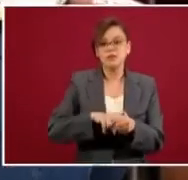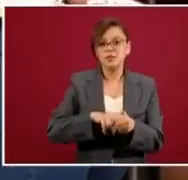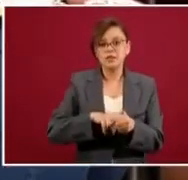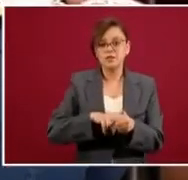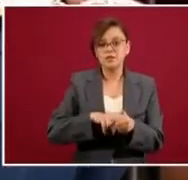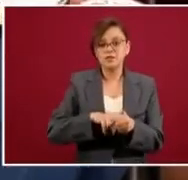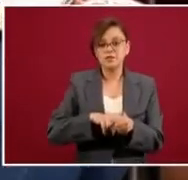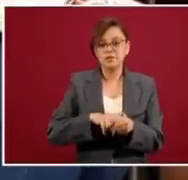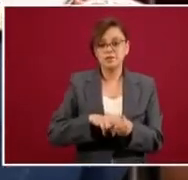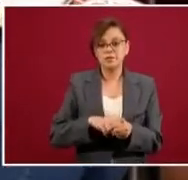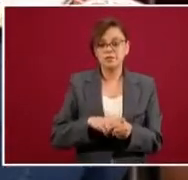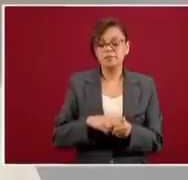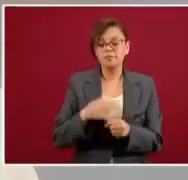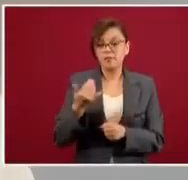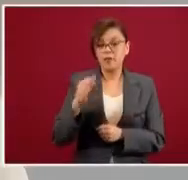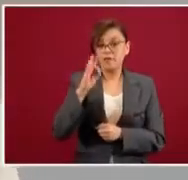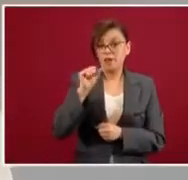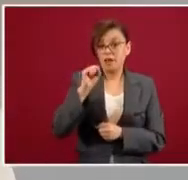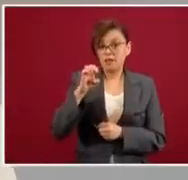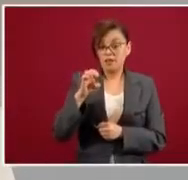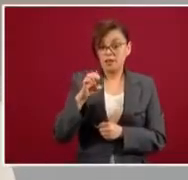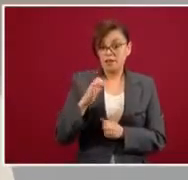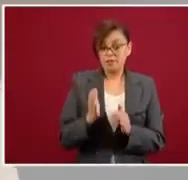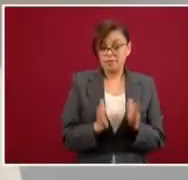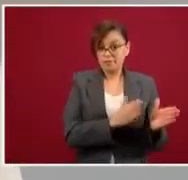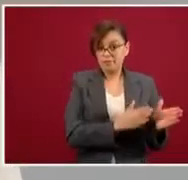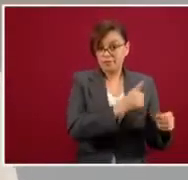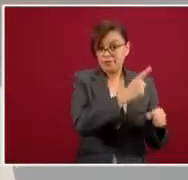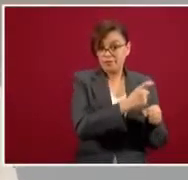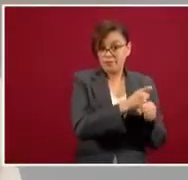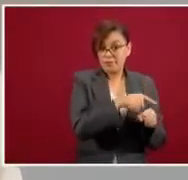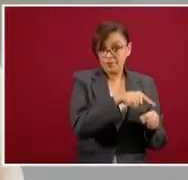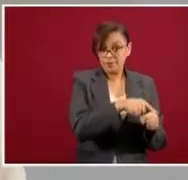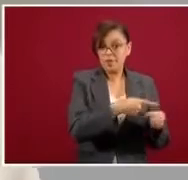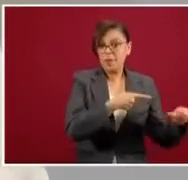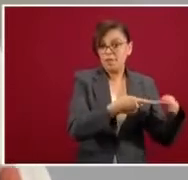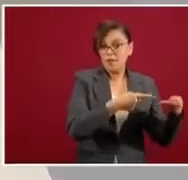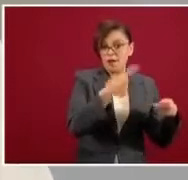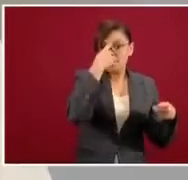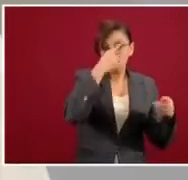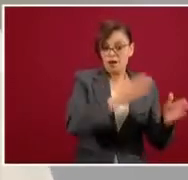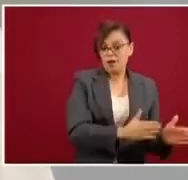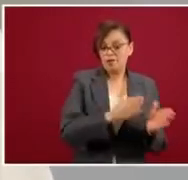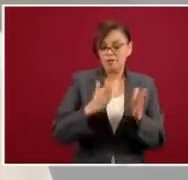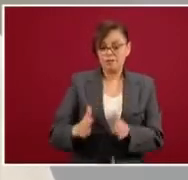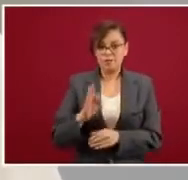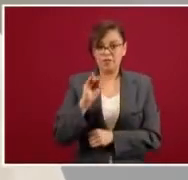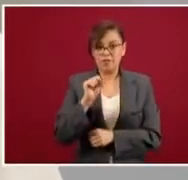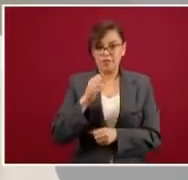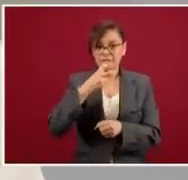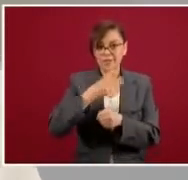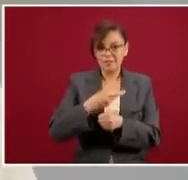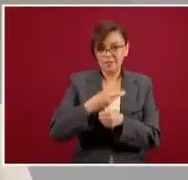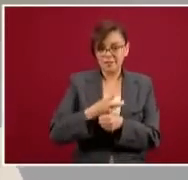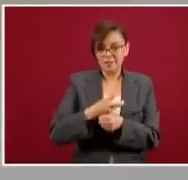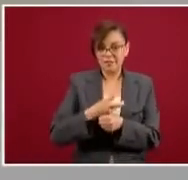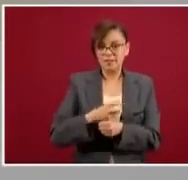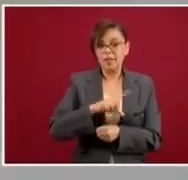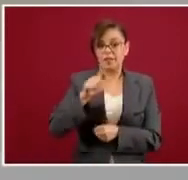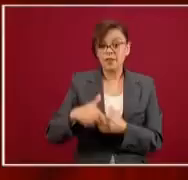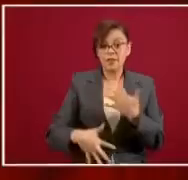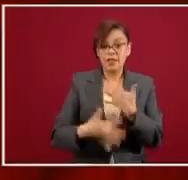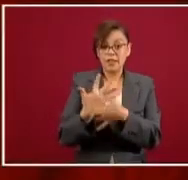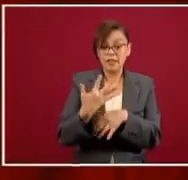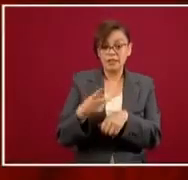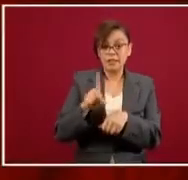la fase 1 estábamos preparando la fase 2 y la pusimos en práctica 15 días antes de entrar